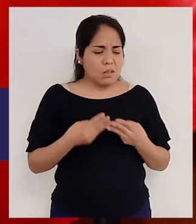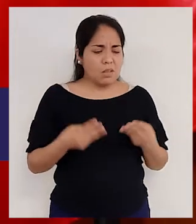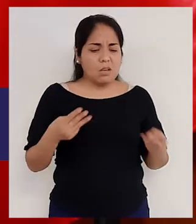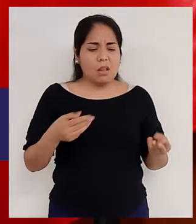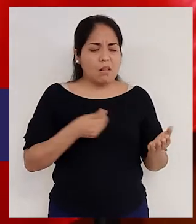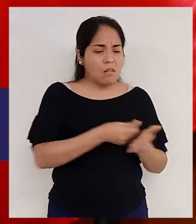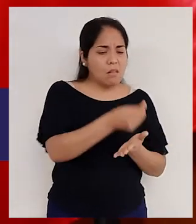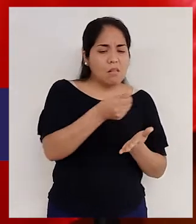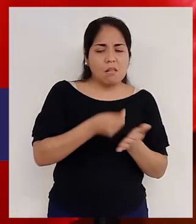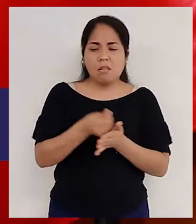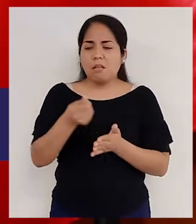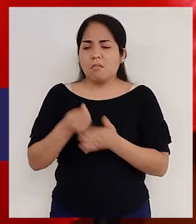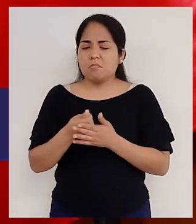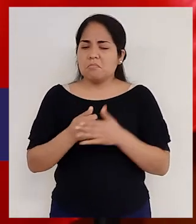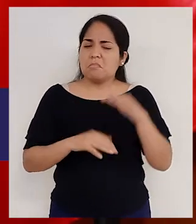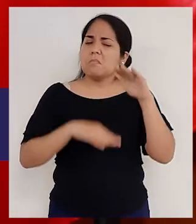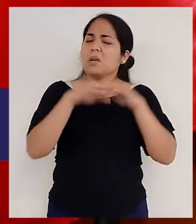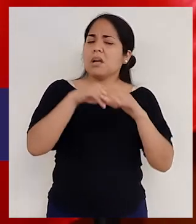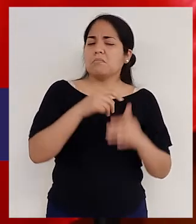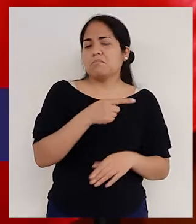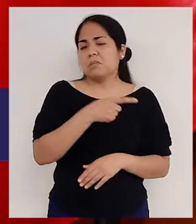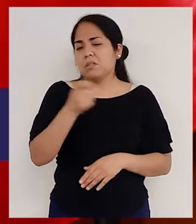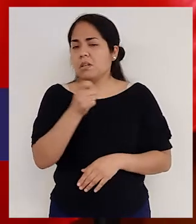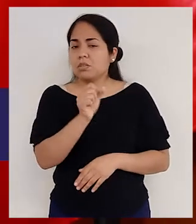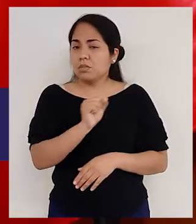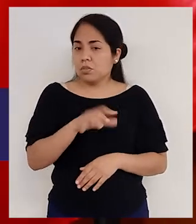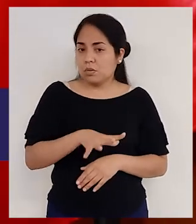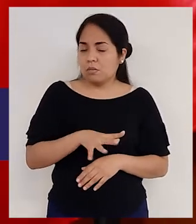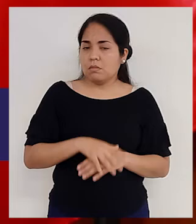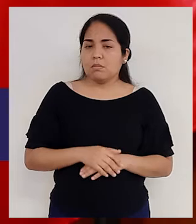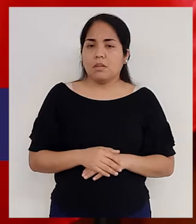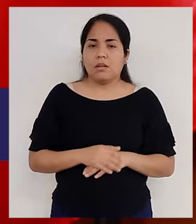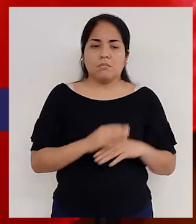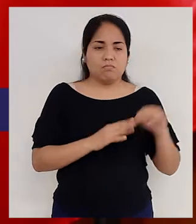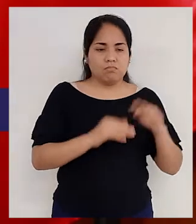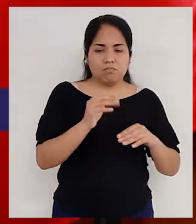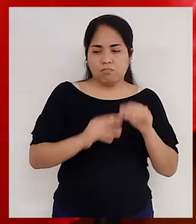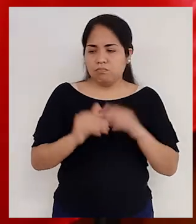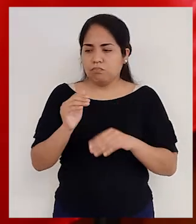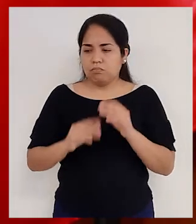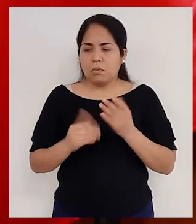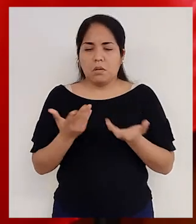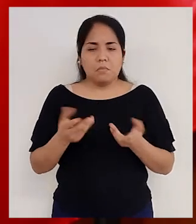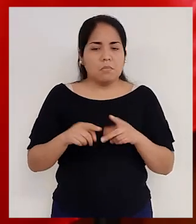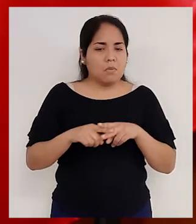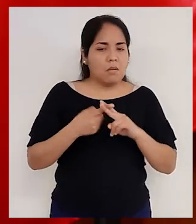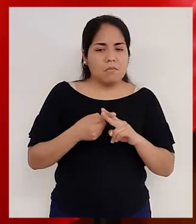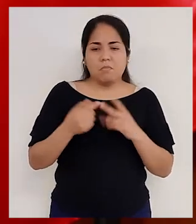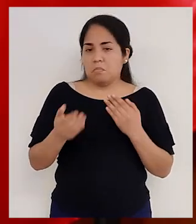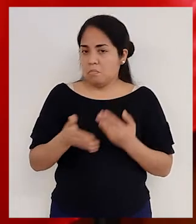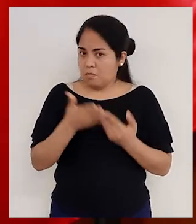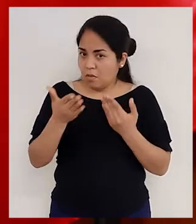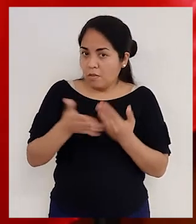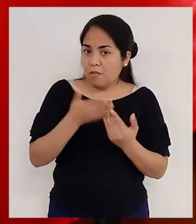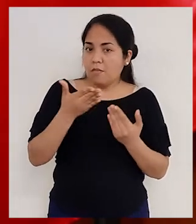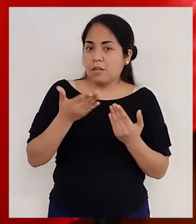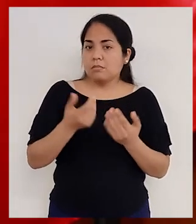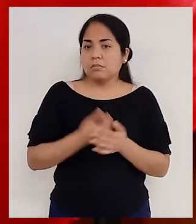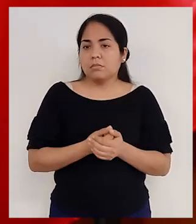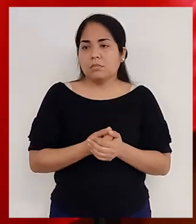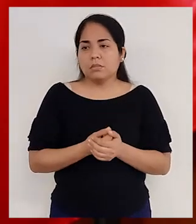entre insumos no debe llegar a los 100 soles. La construcción de una rampa es muy